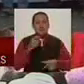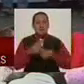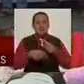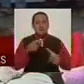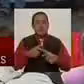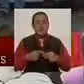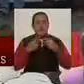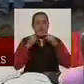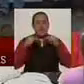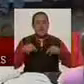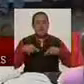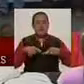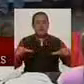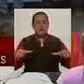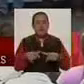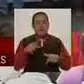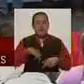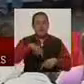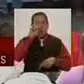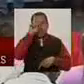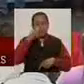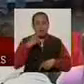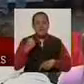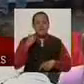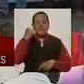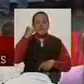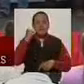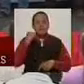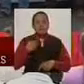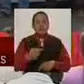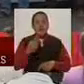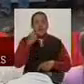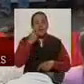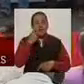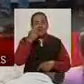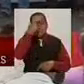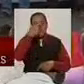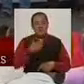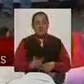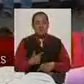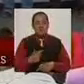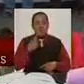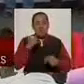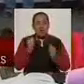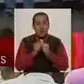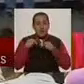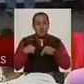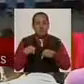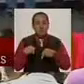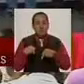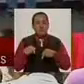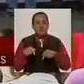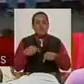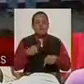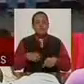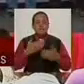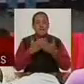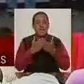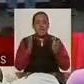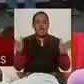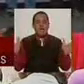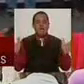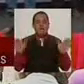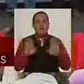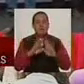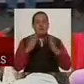este territorio patrio, el derecho a la identidad. Y con ello se abre las